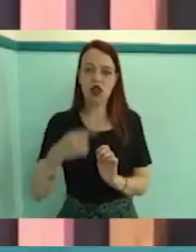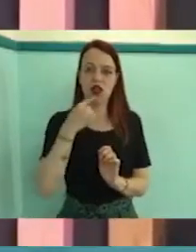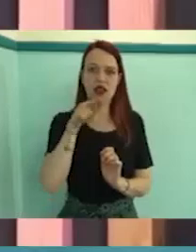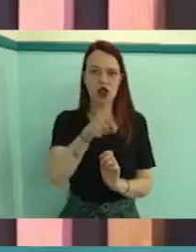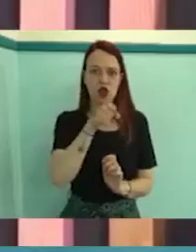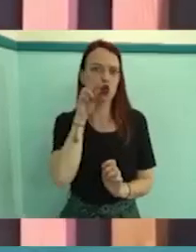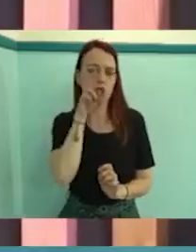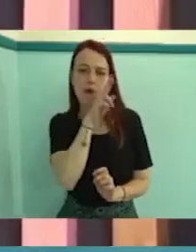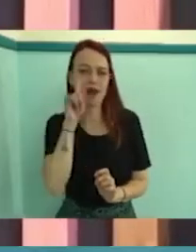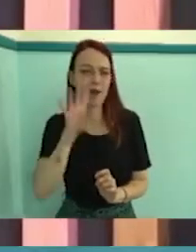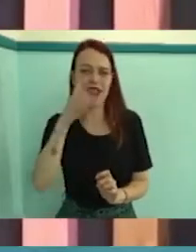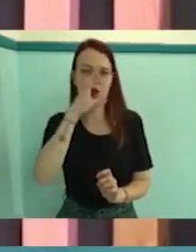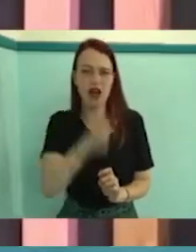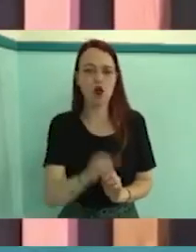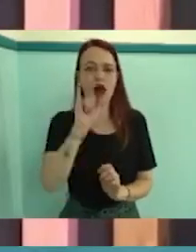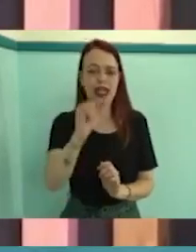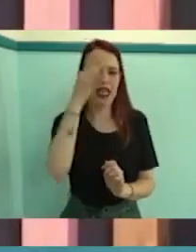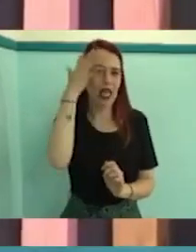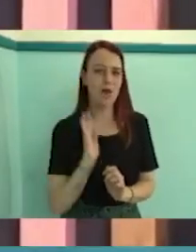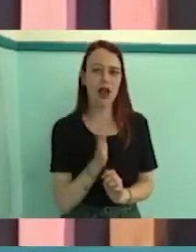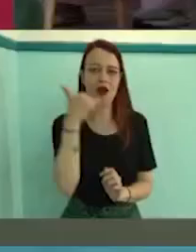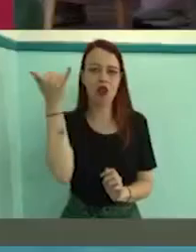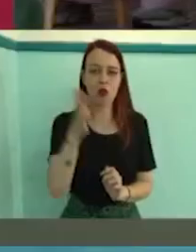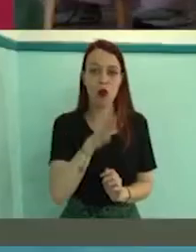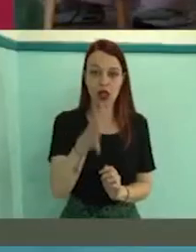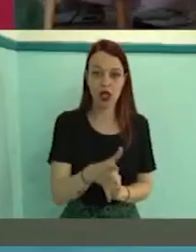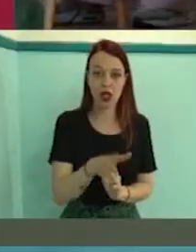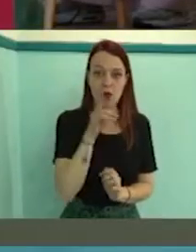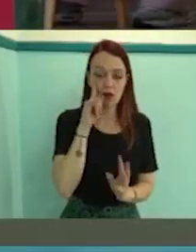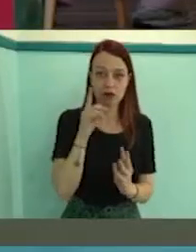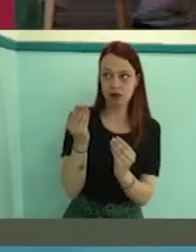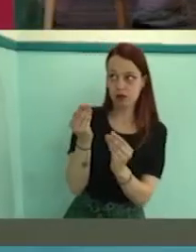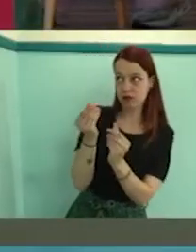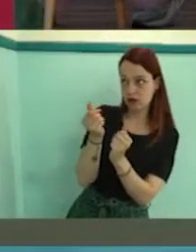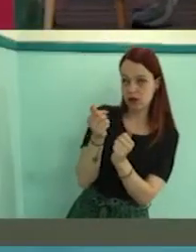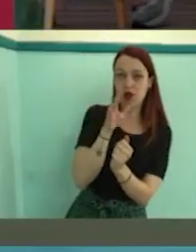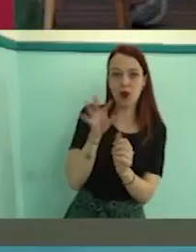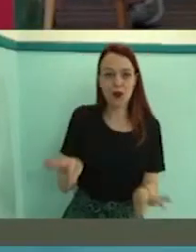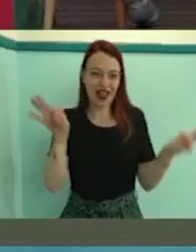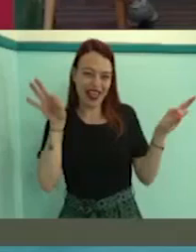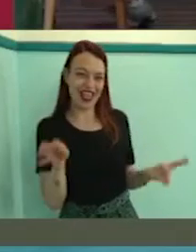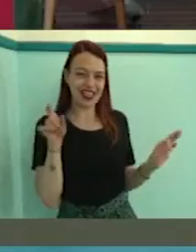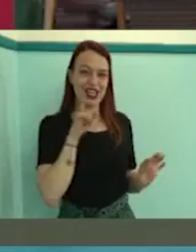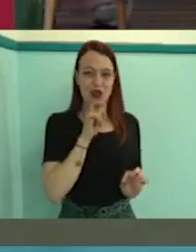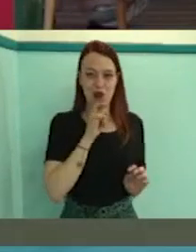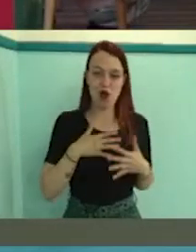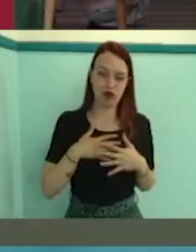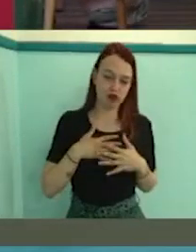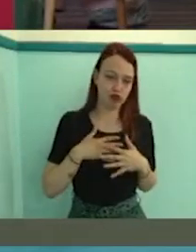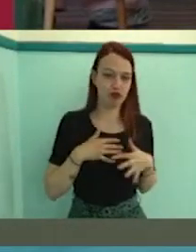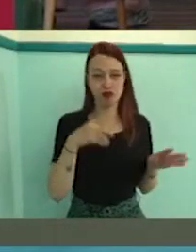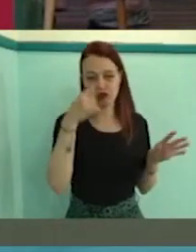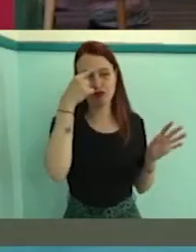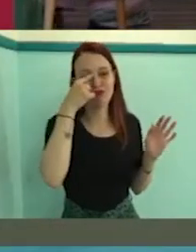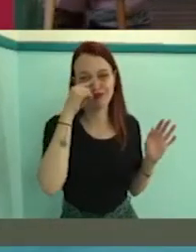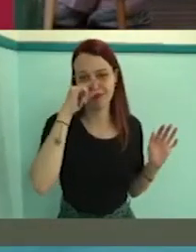madre por qué es una bruja y tiene el pelo azul porque al final los niños es lo que perciben en cam las princesas cómo son Bueno pues escúchame unas narices